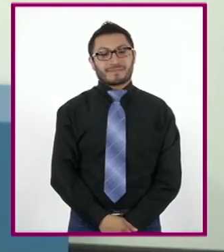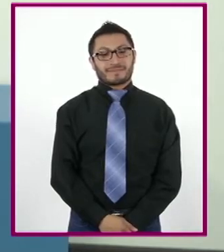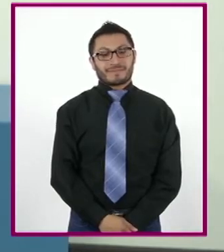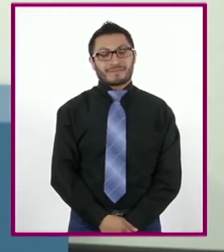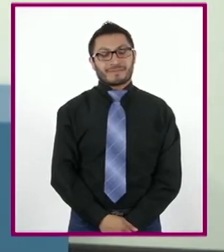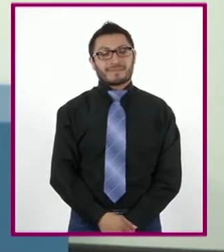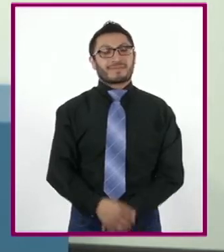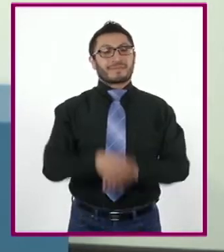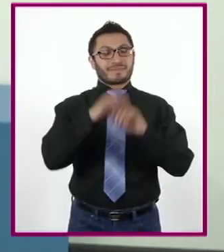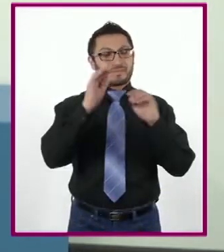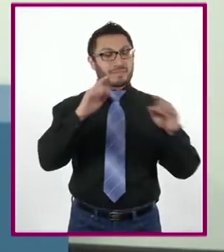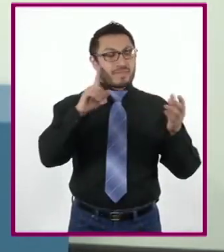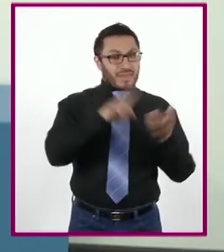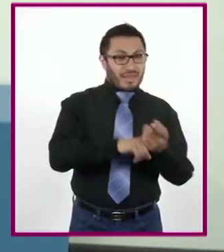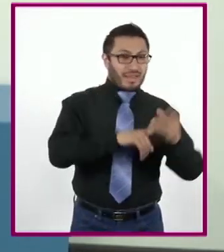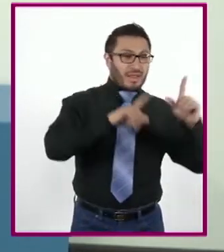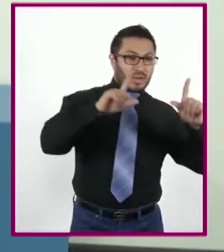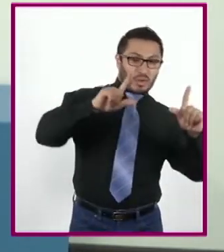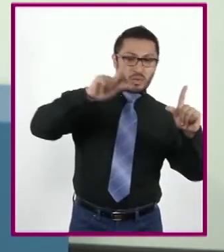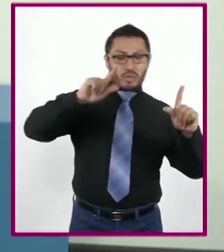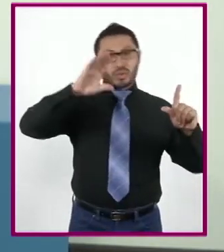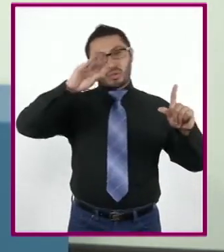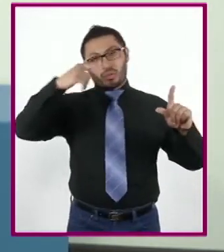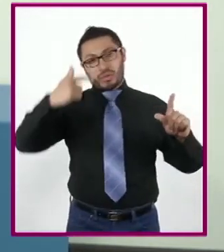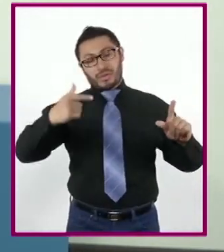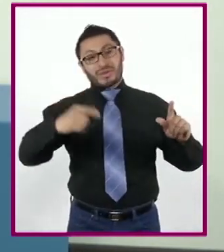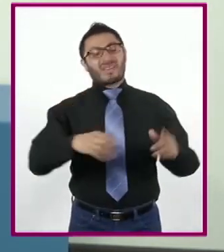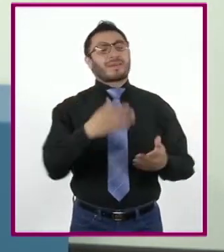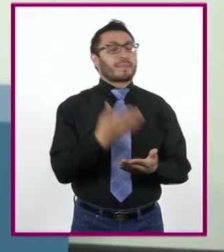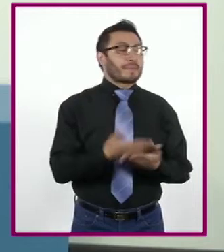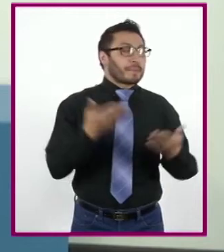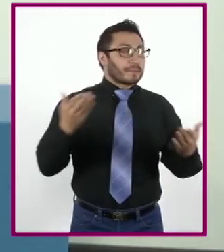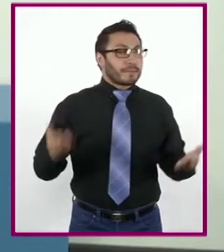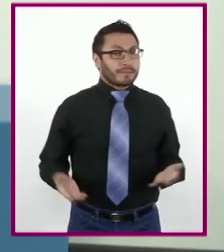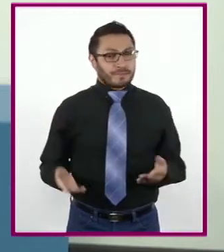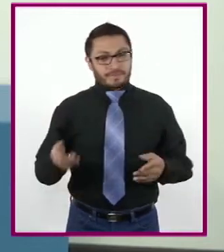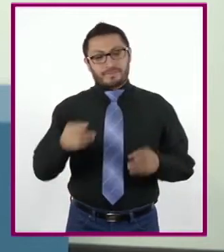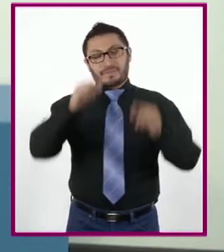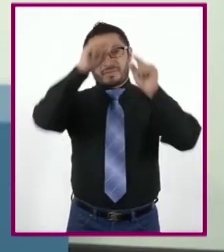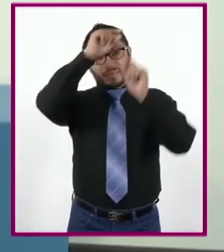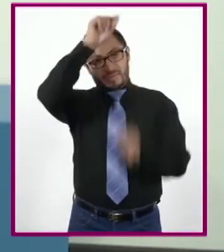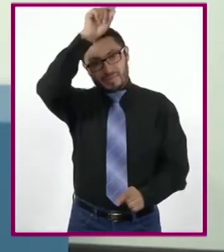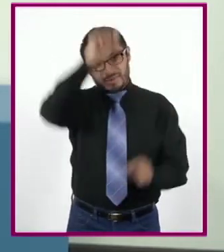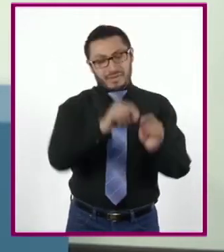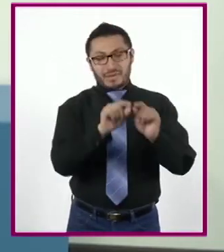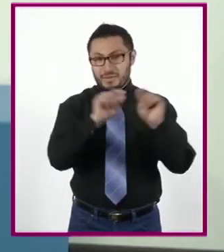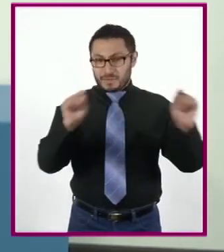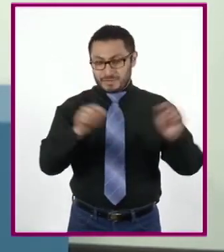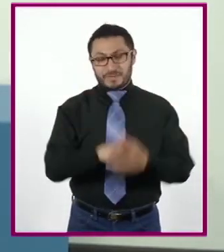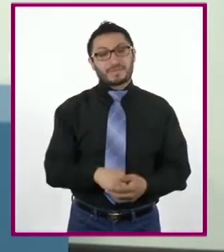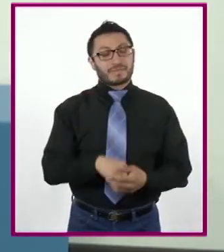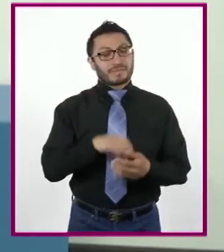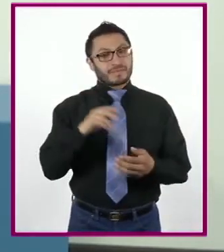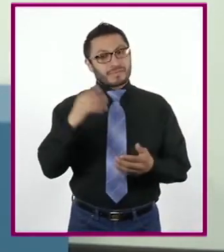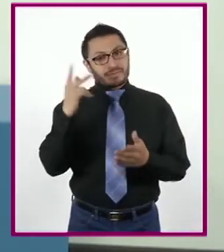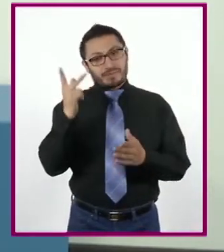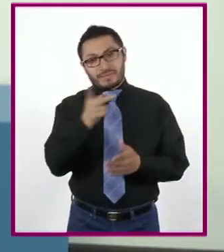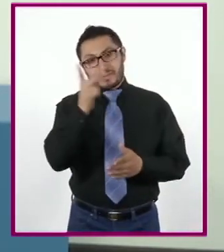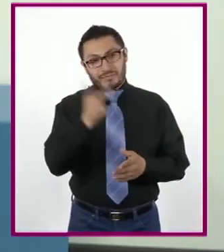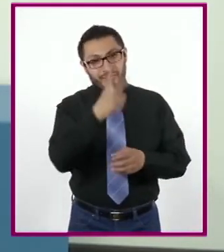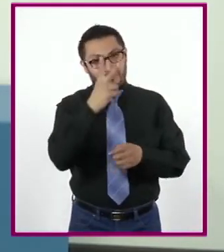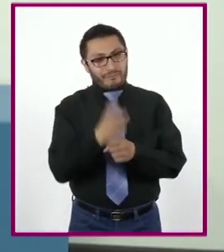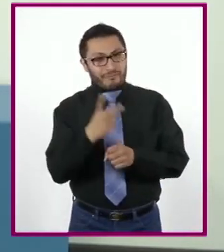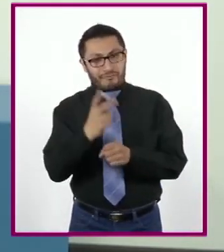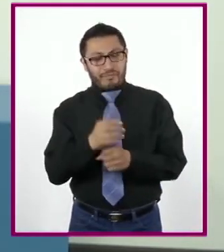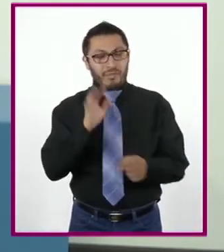Ya que forman ángulos de 90 grados. En consecuencia, son perpendiculares. Siguiente pregunta. ¿En